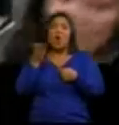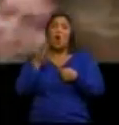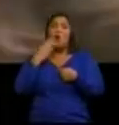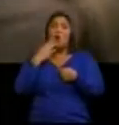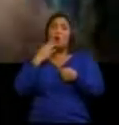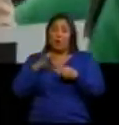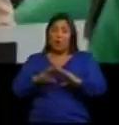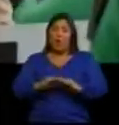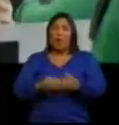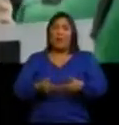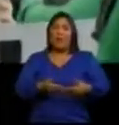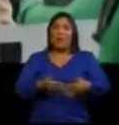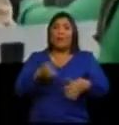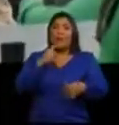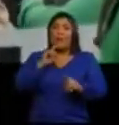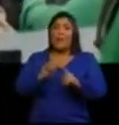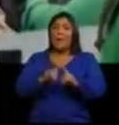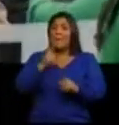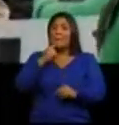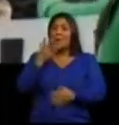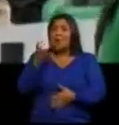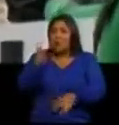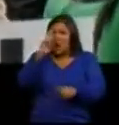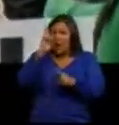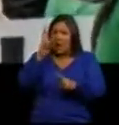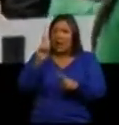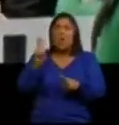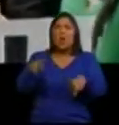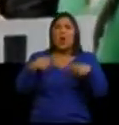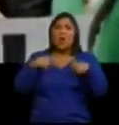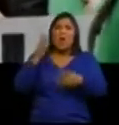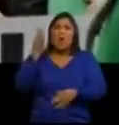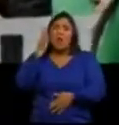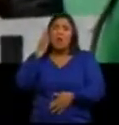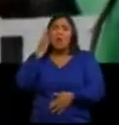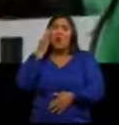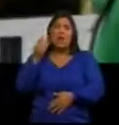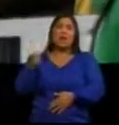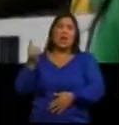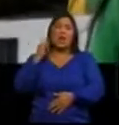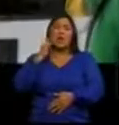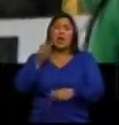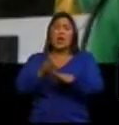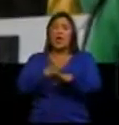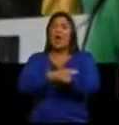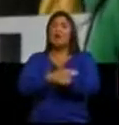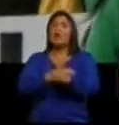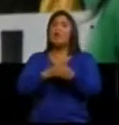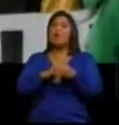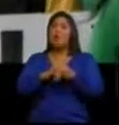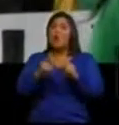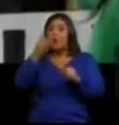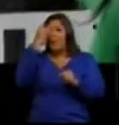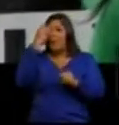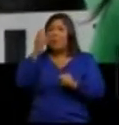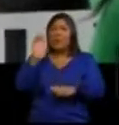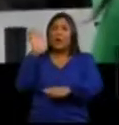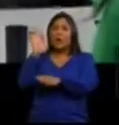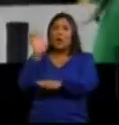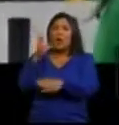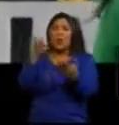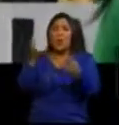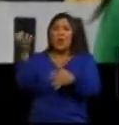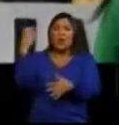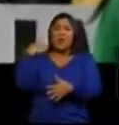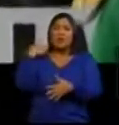la gestación. No, en realidad no se está respetando la vida de las mujeres, de las niñas que han sido violadas, porque el Estado no garantiza que tengan